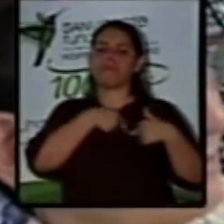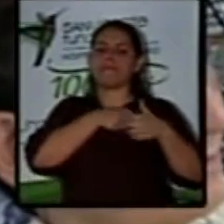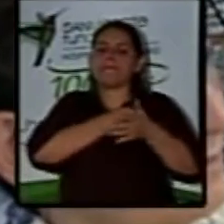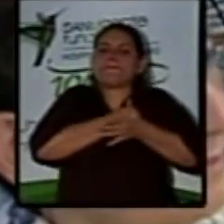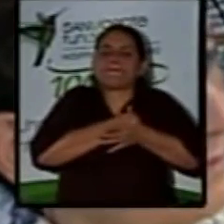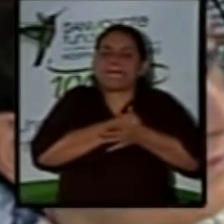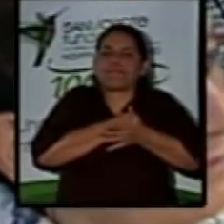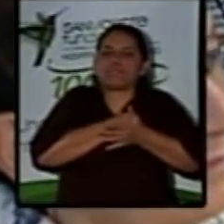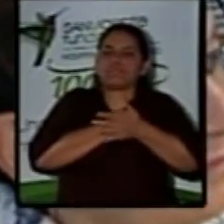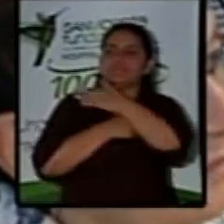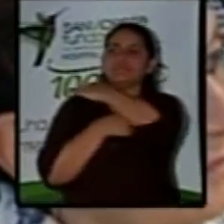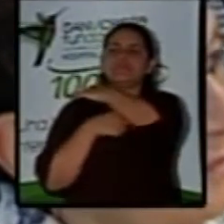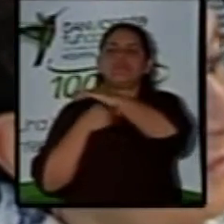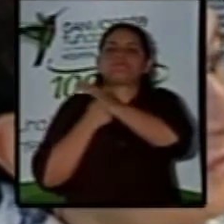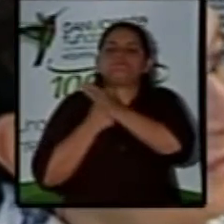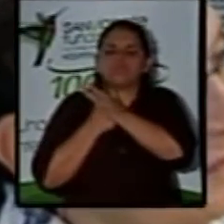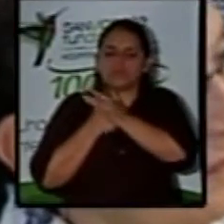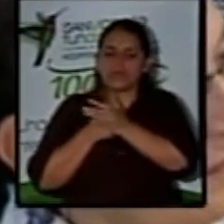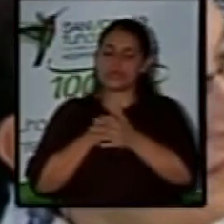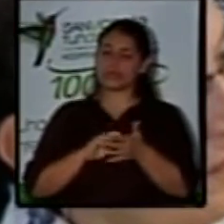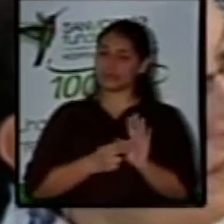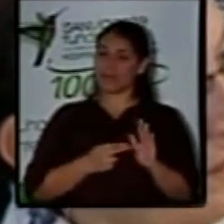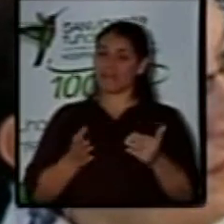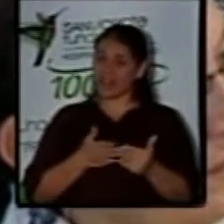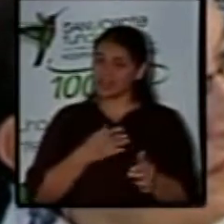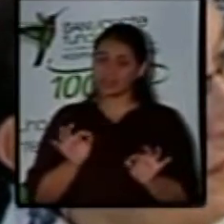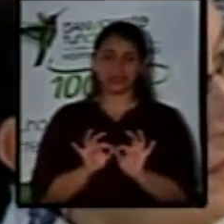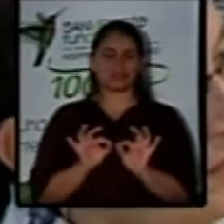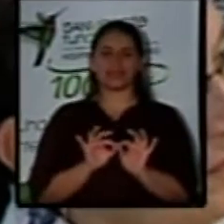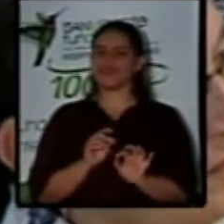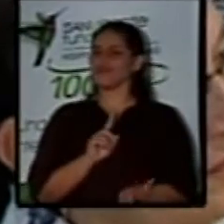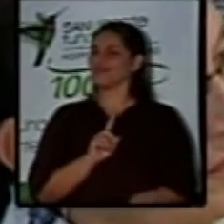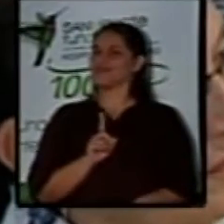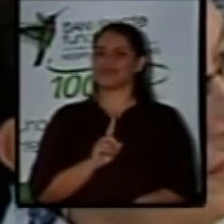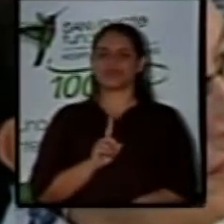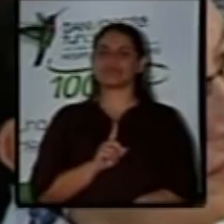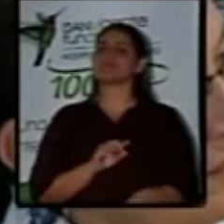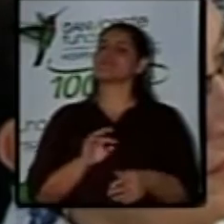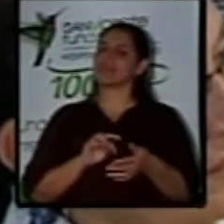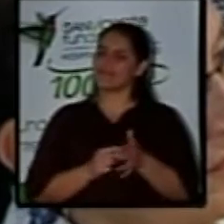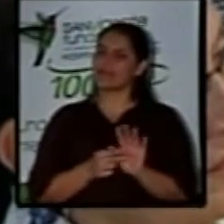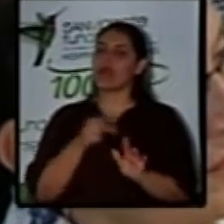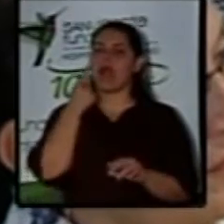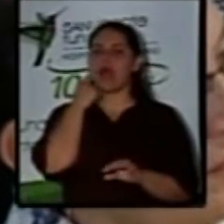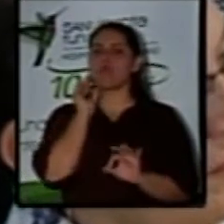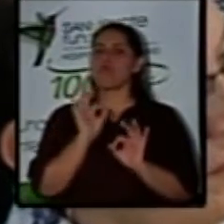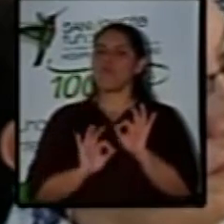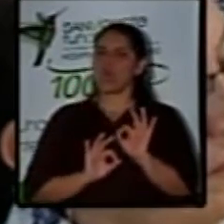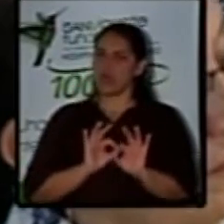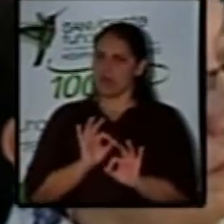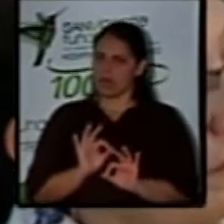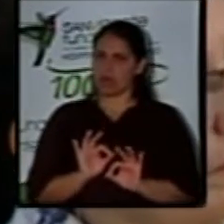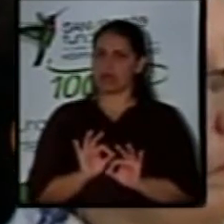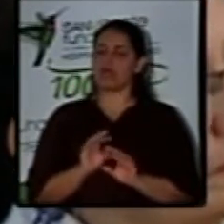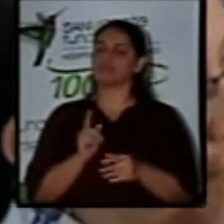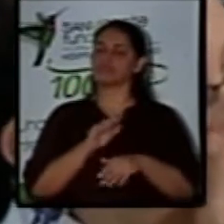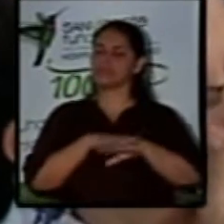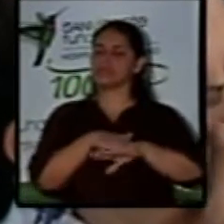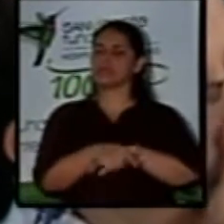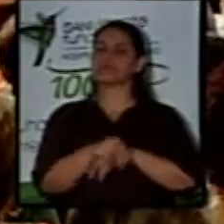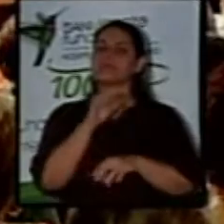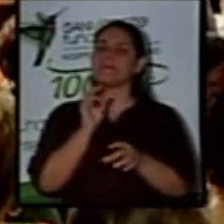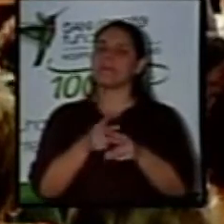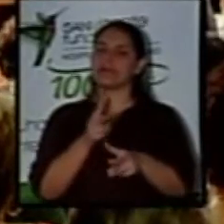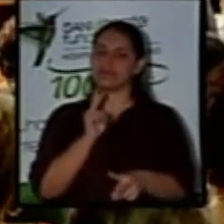el corazón y al pulmón, entonces no es del todo una enfermedad que pueda ser despreciable porque puede